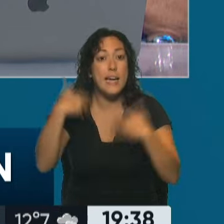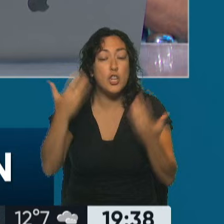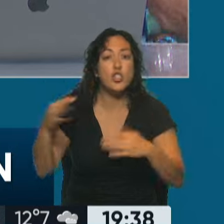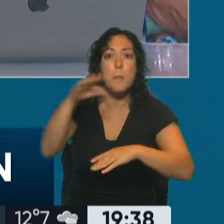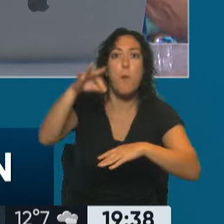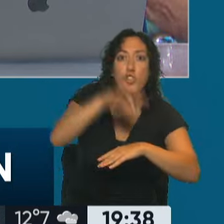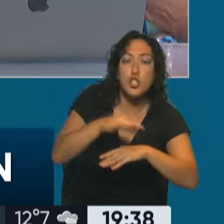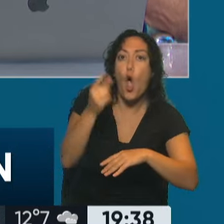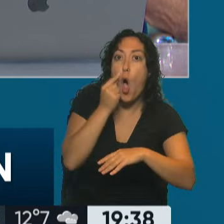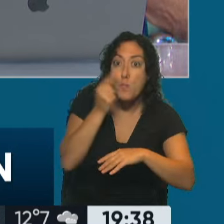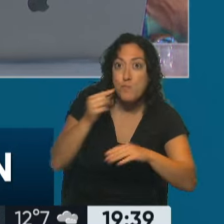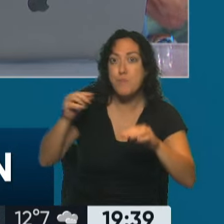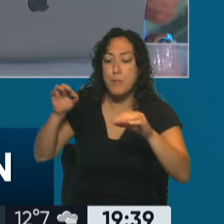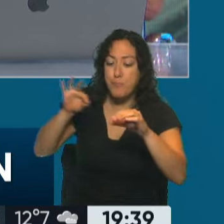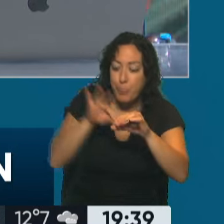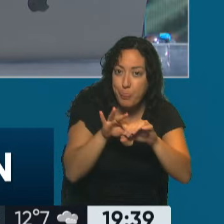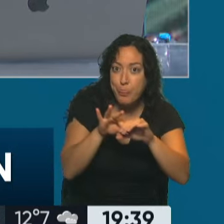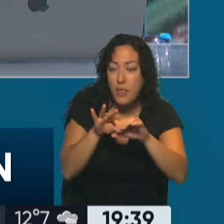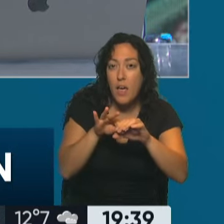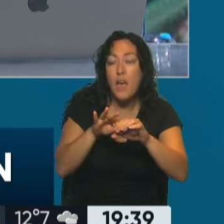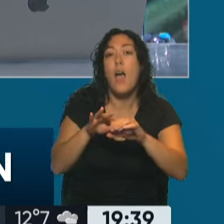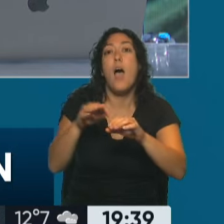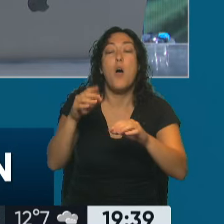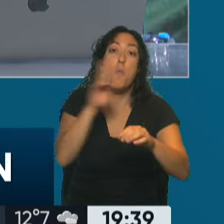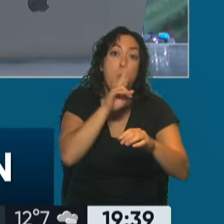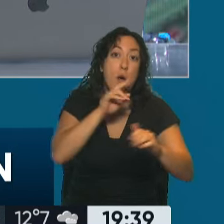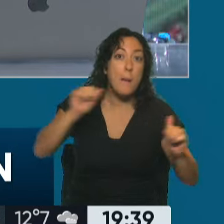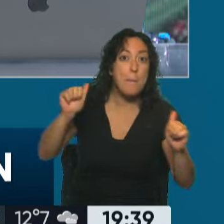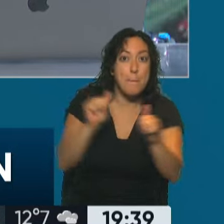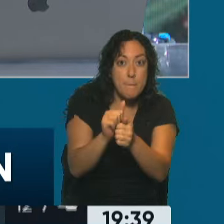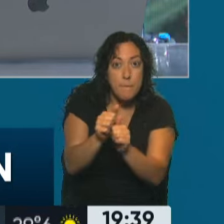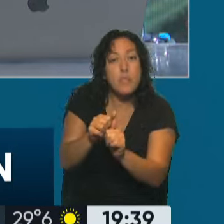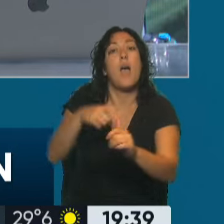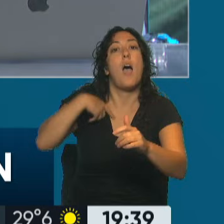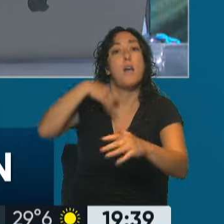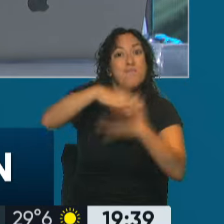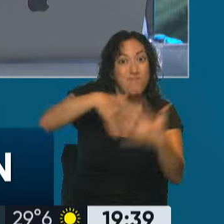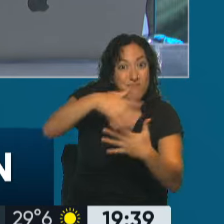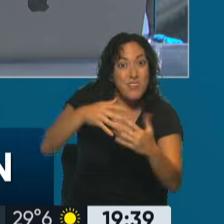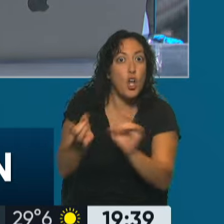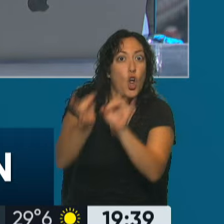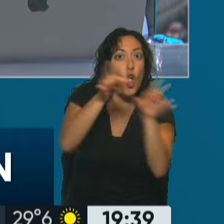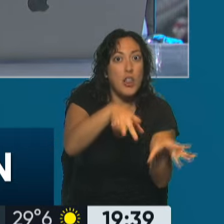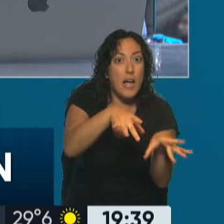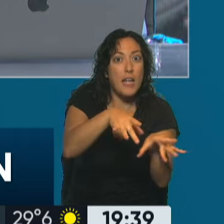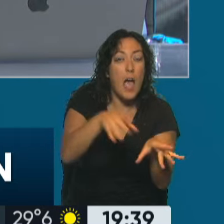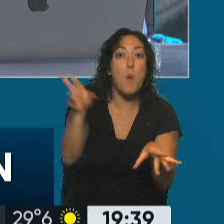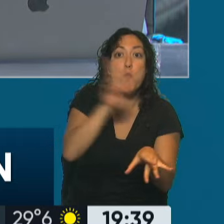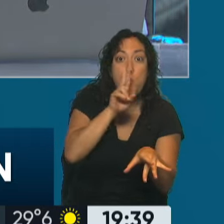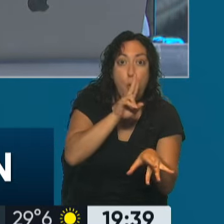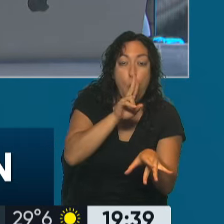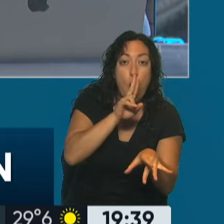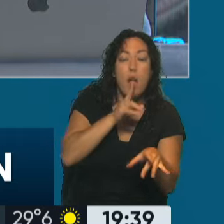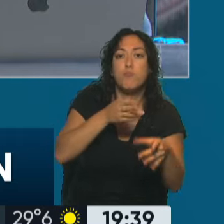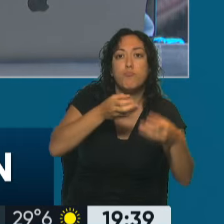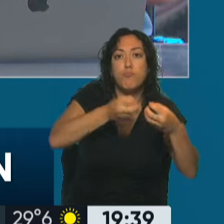Machos cuando el mosquito macho se aparea con la hembra la contagia y la vuelve estéril o sea los huevos no